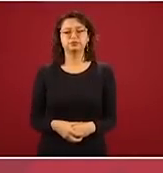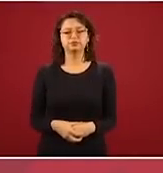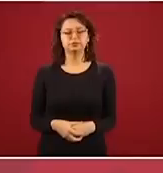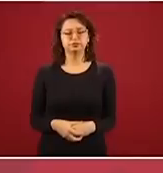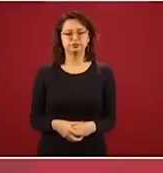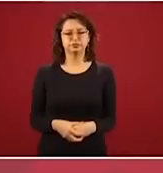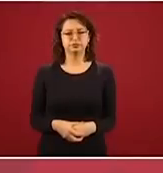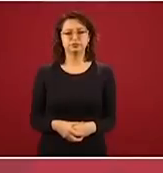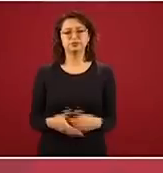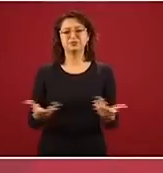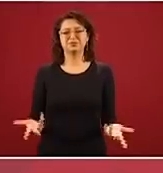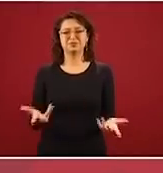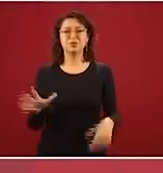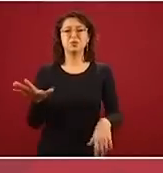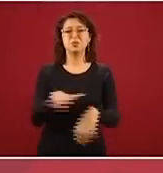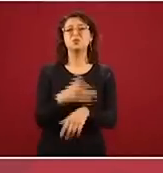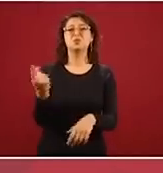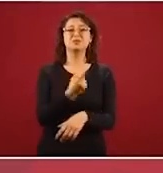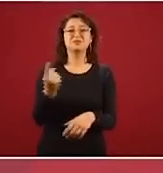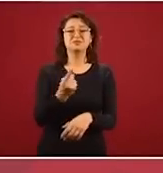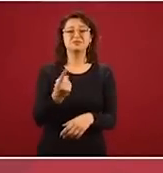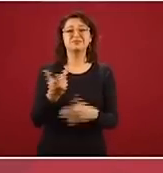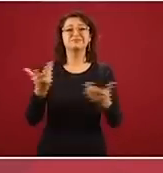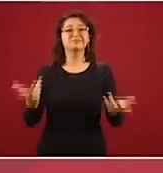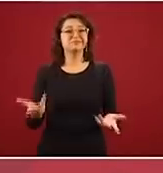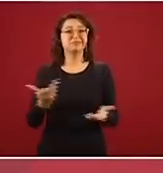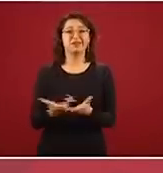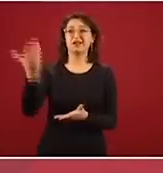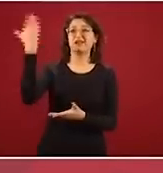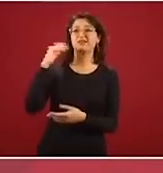porque se robaban hasta el dinero